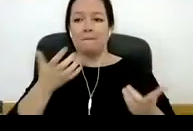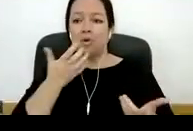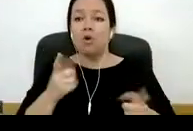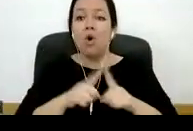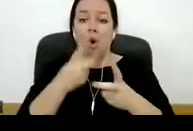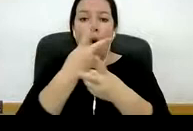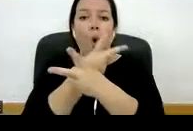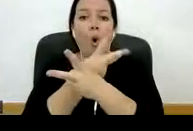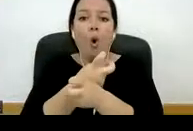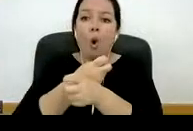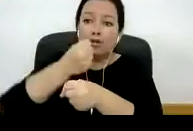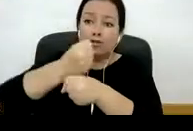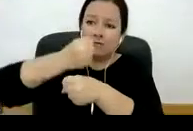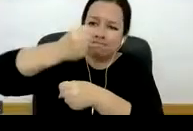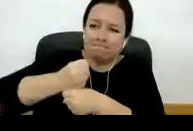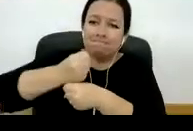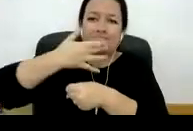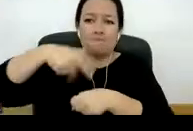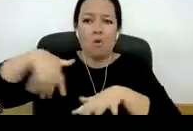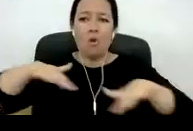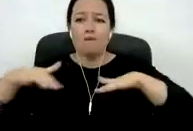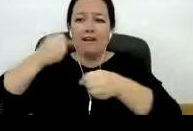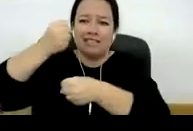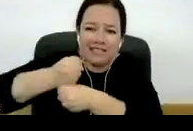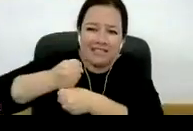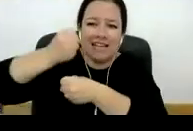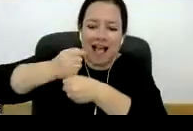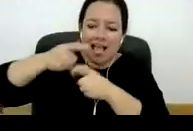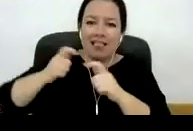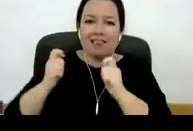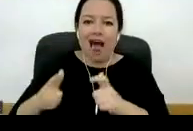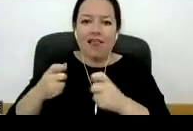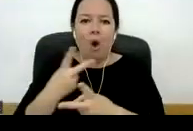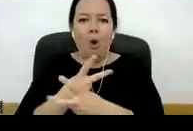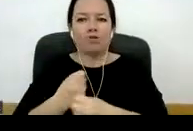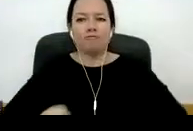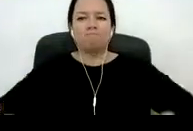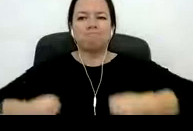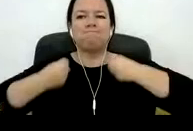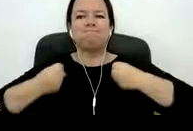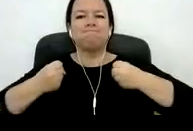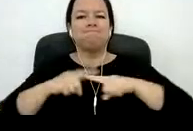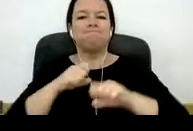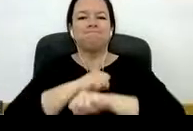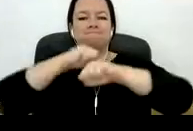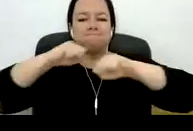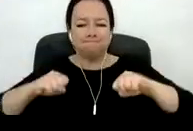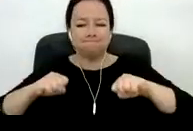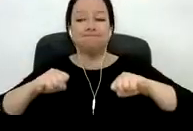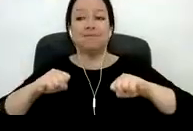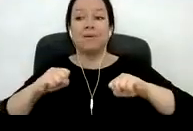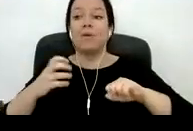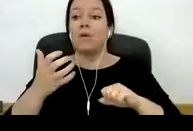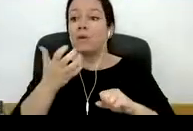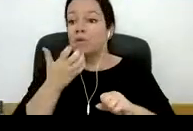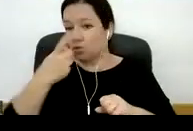un hueso es uno de los estimulantes, quizás el más importante, que hace que aumente la densidad de masa ósea. Es decir,